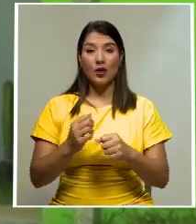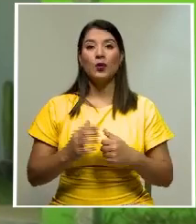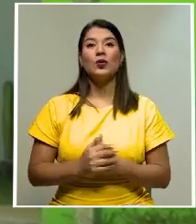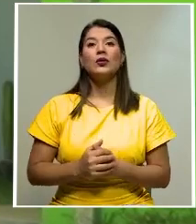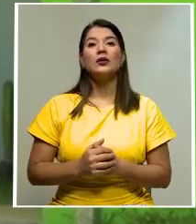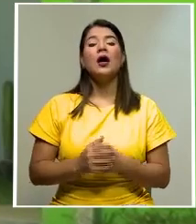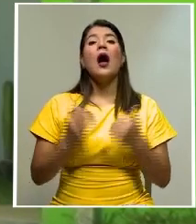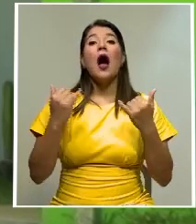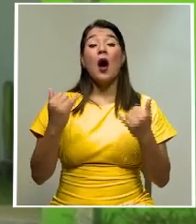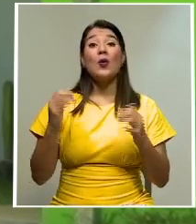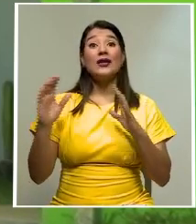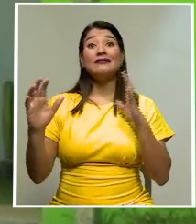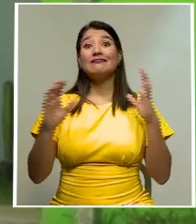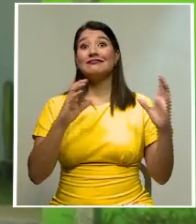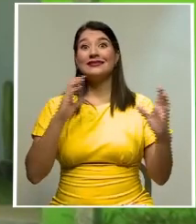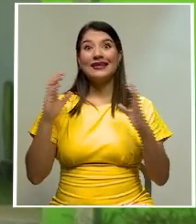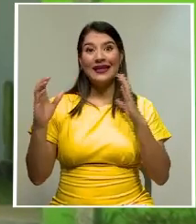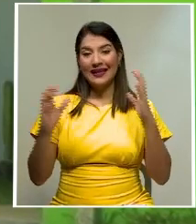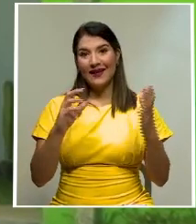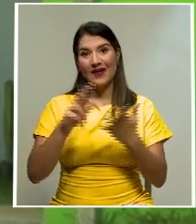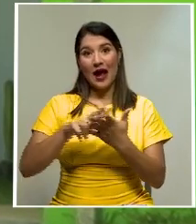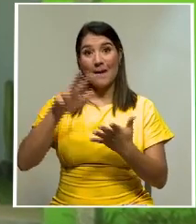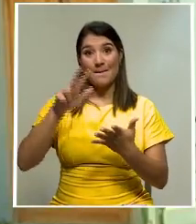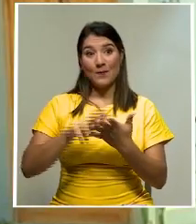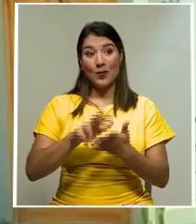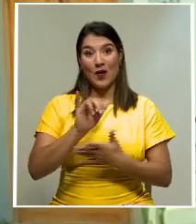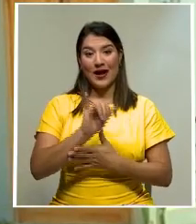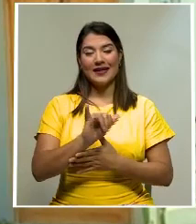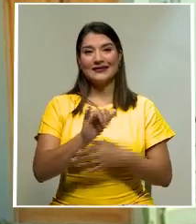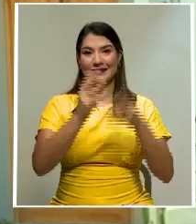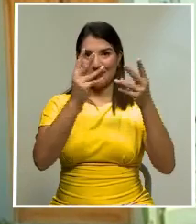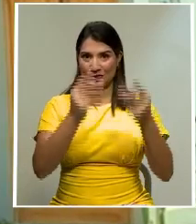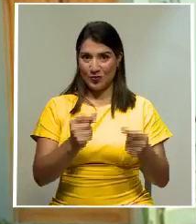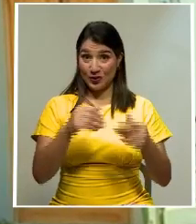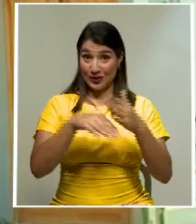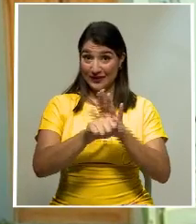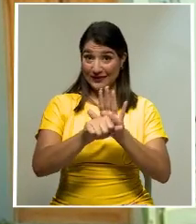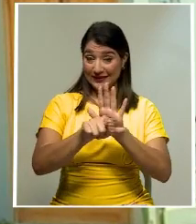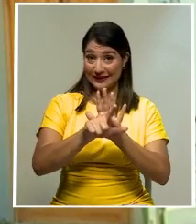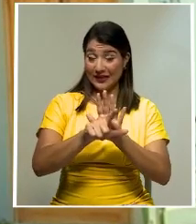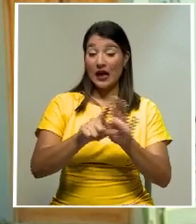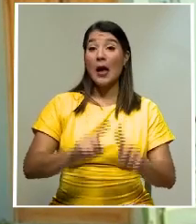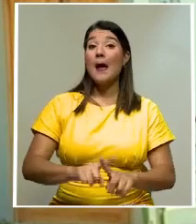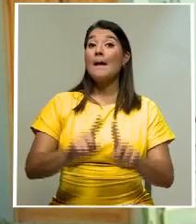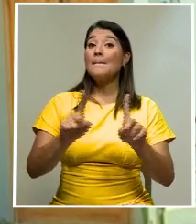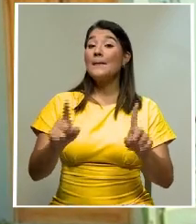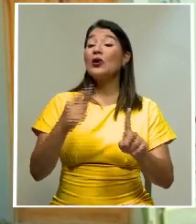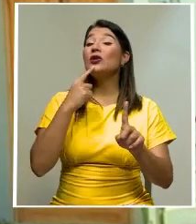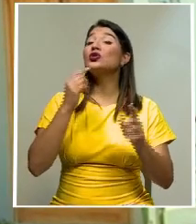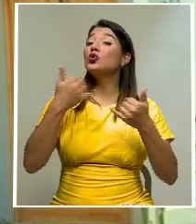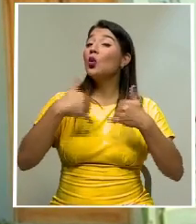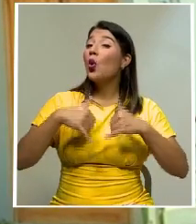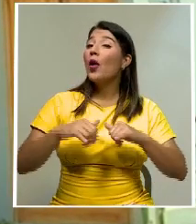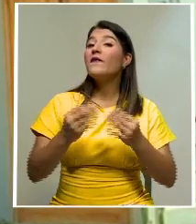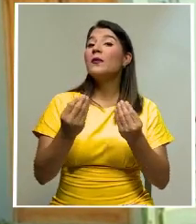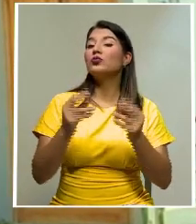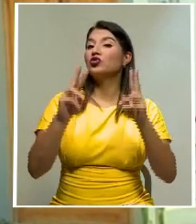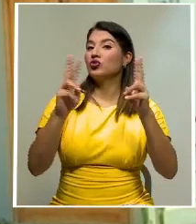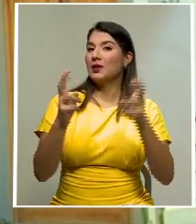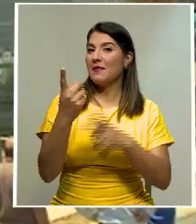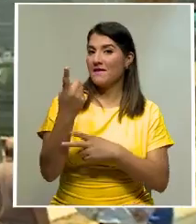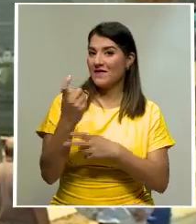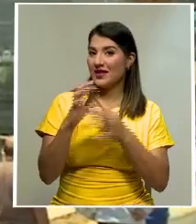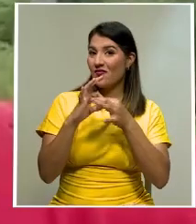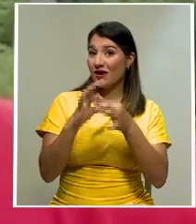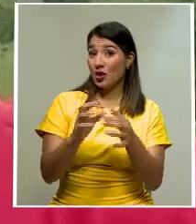celebran la aprobación de este presupuesto extraordinario. Sin embargo, aseguran que hay todavía temas pendientes en